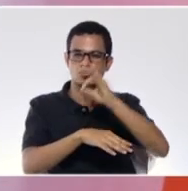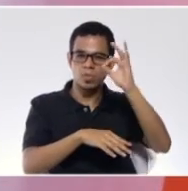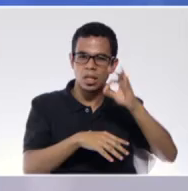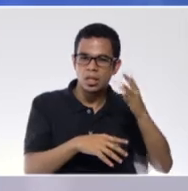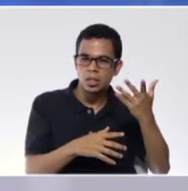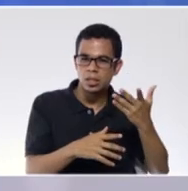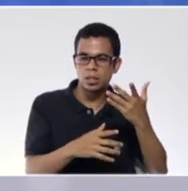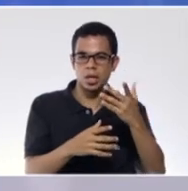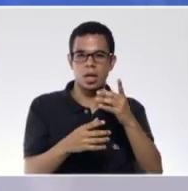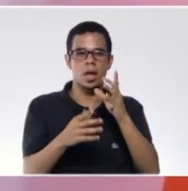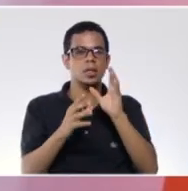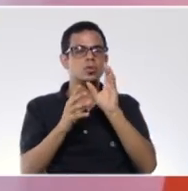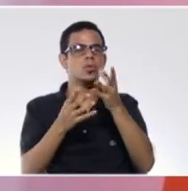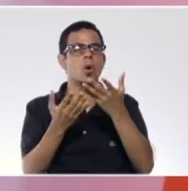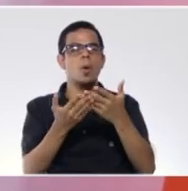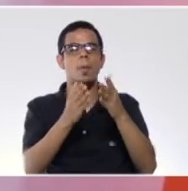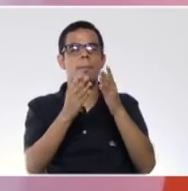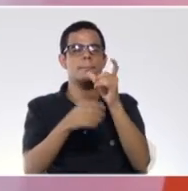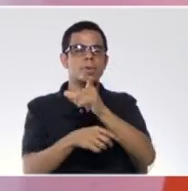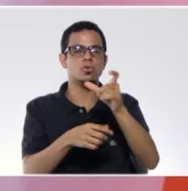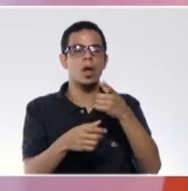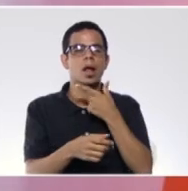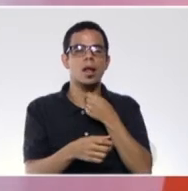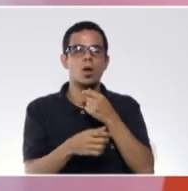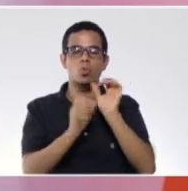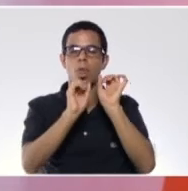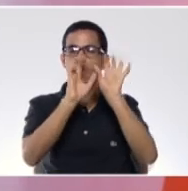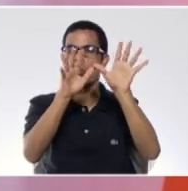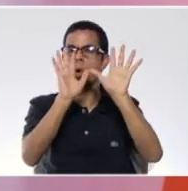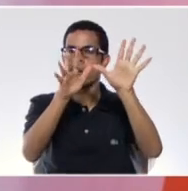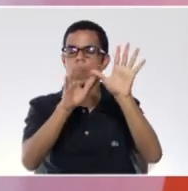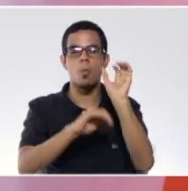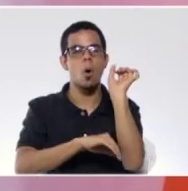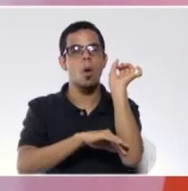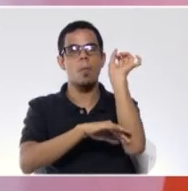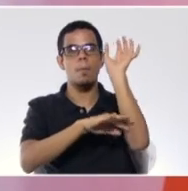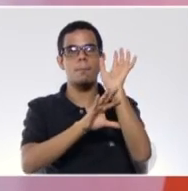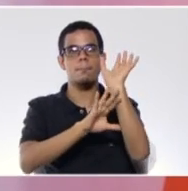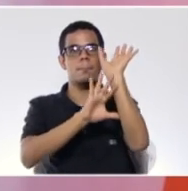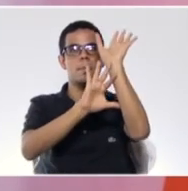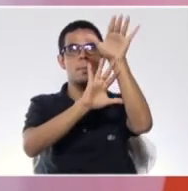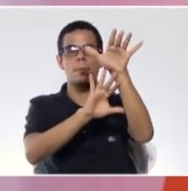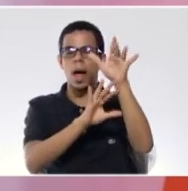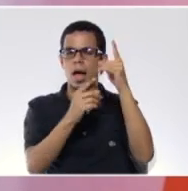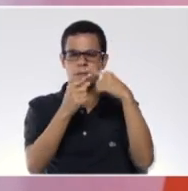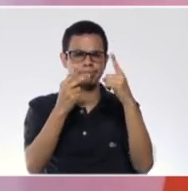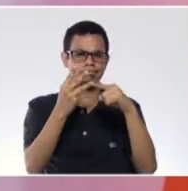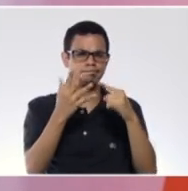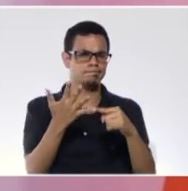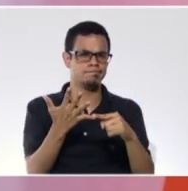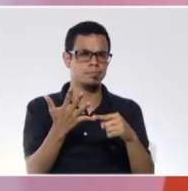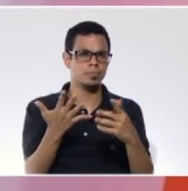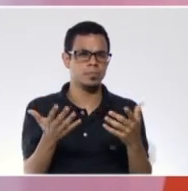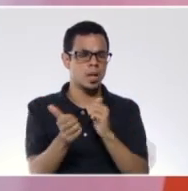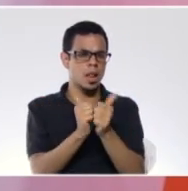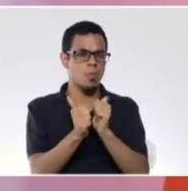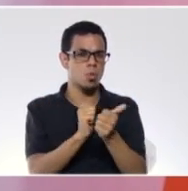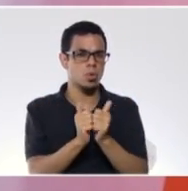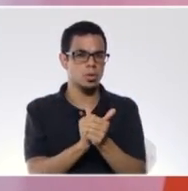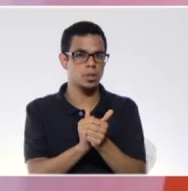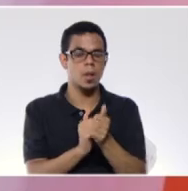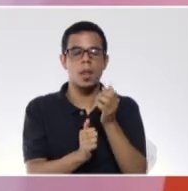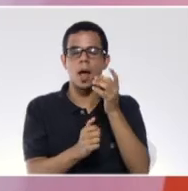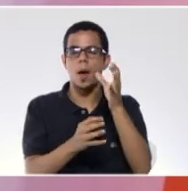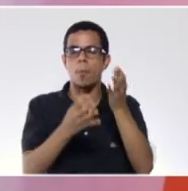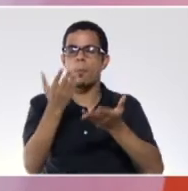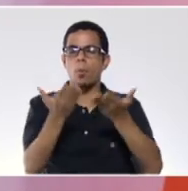el voleibol, cualquier deporte. Vamos a establecer las estadísticas para darle significado al uso de este tipo de procedimientos, de la